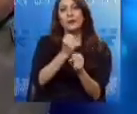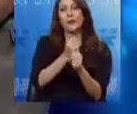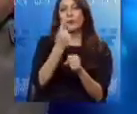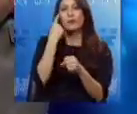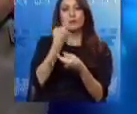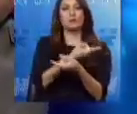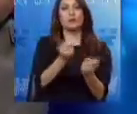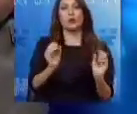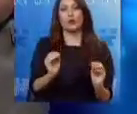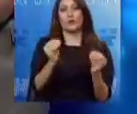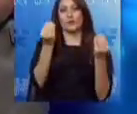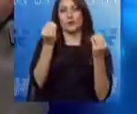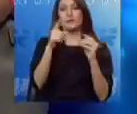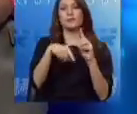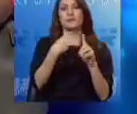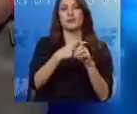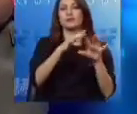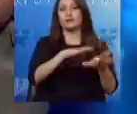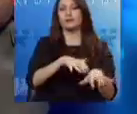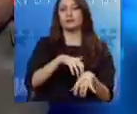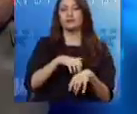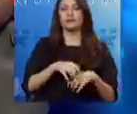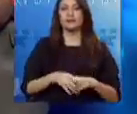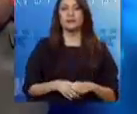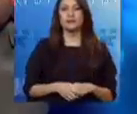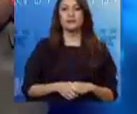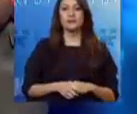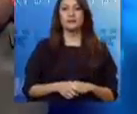de los jóvenes y también del sector agrícola del país.